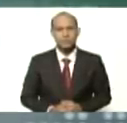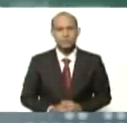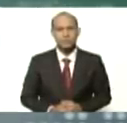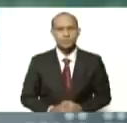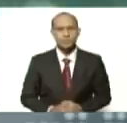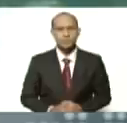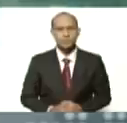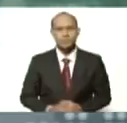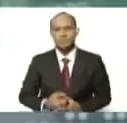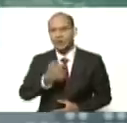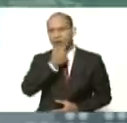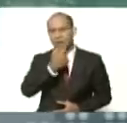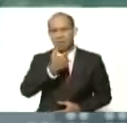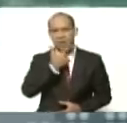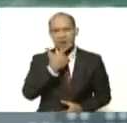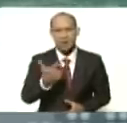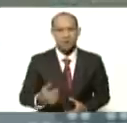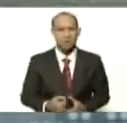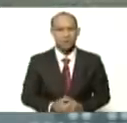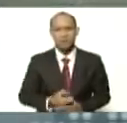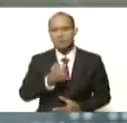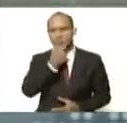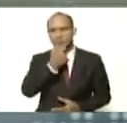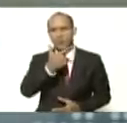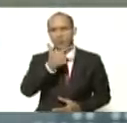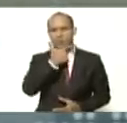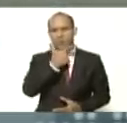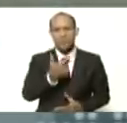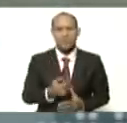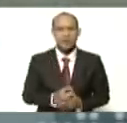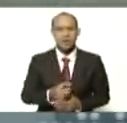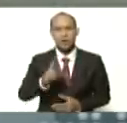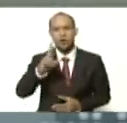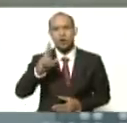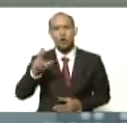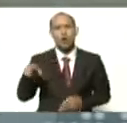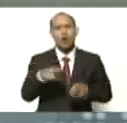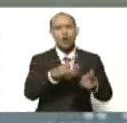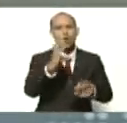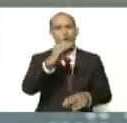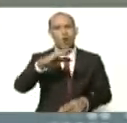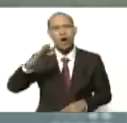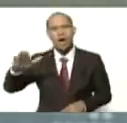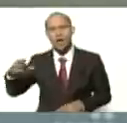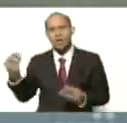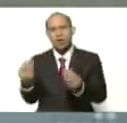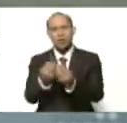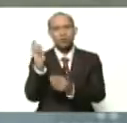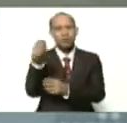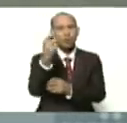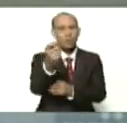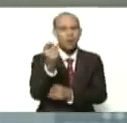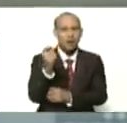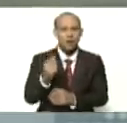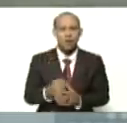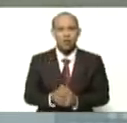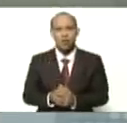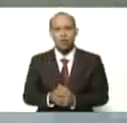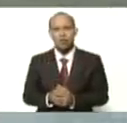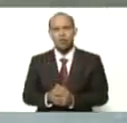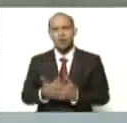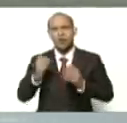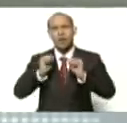y esa bala la costa del río caribe con sus pescadores en plena